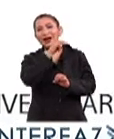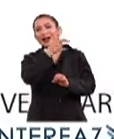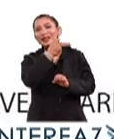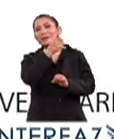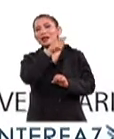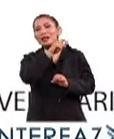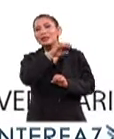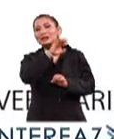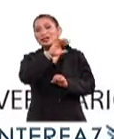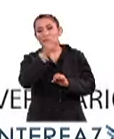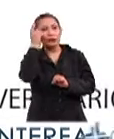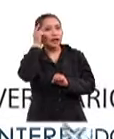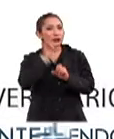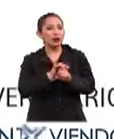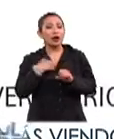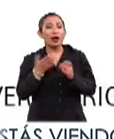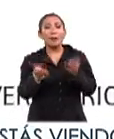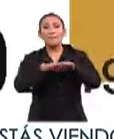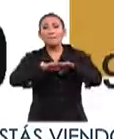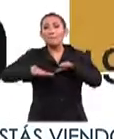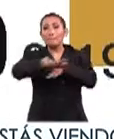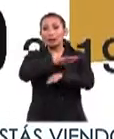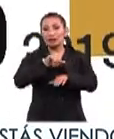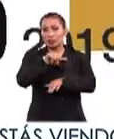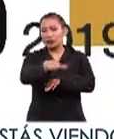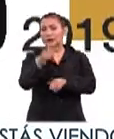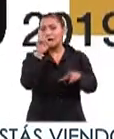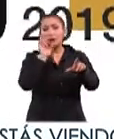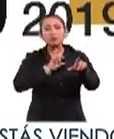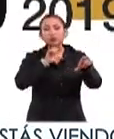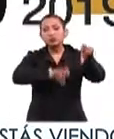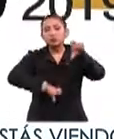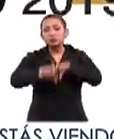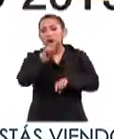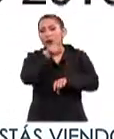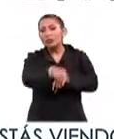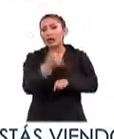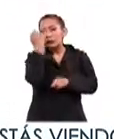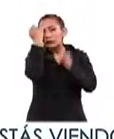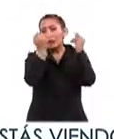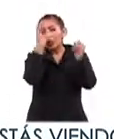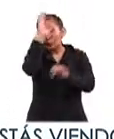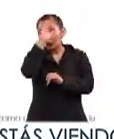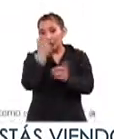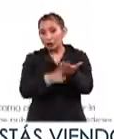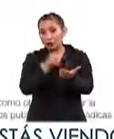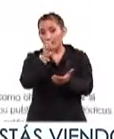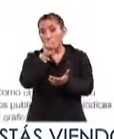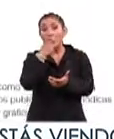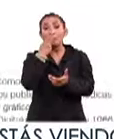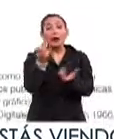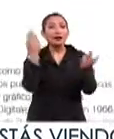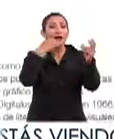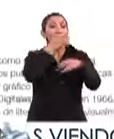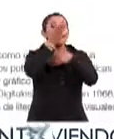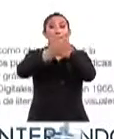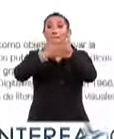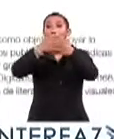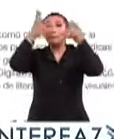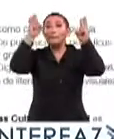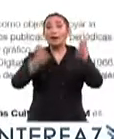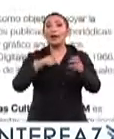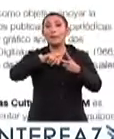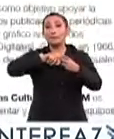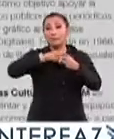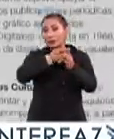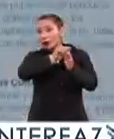Jiménez Cacho, directora de Piso 16, Laboratorio de Iniciativas Culturales de la UNAM, quien nos hablará de la convocatoria Partir